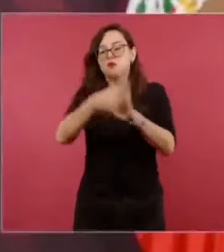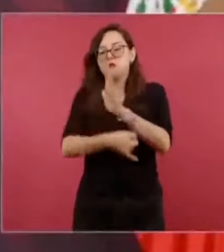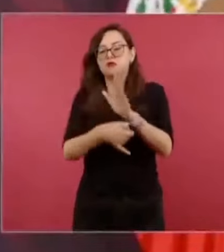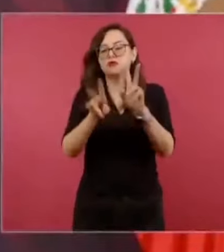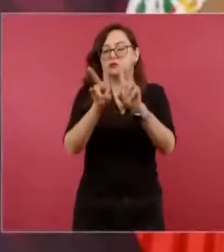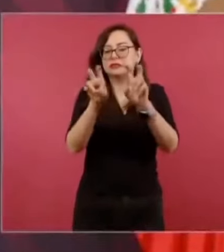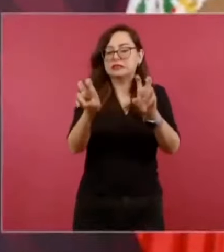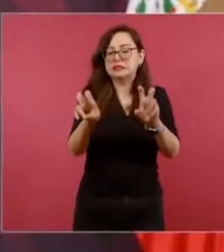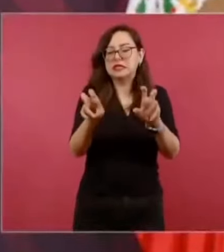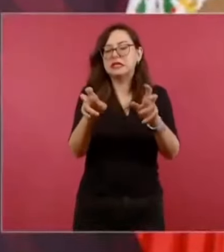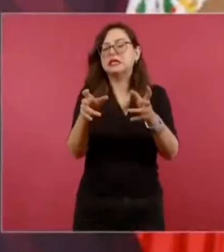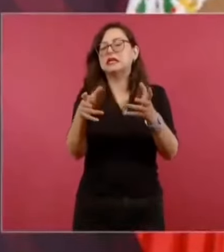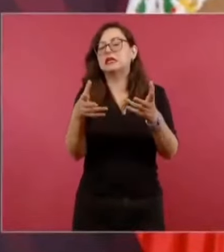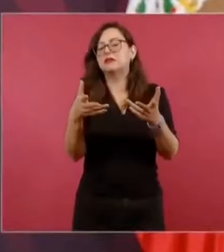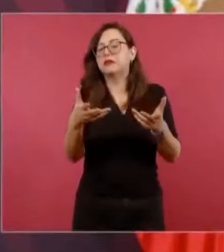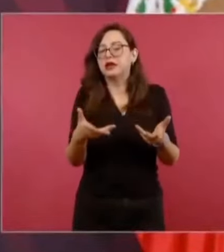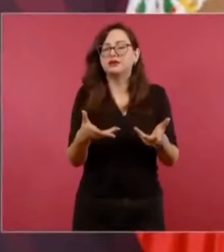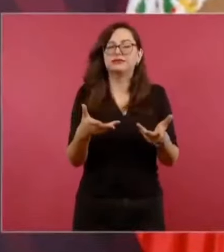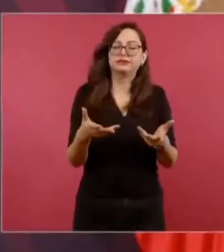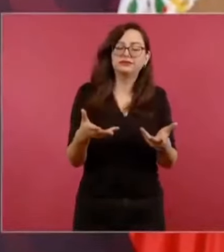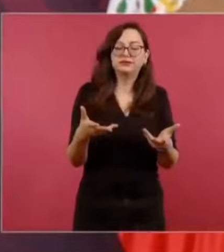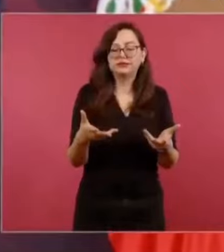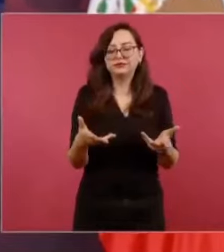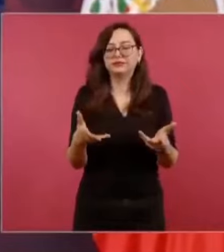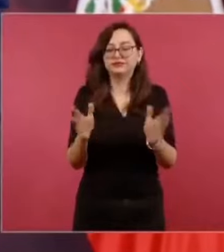que había que